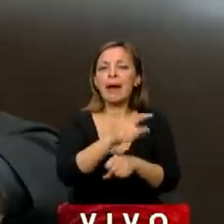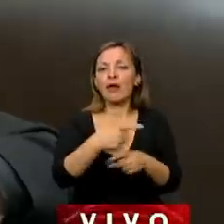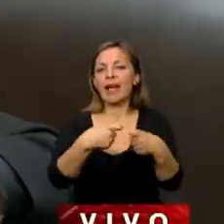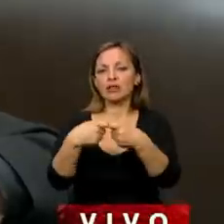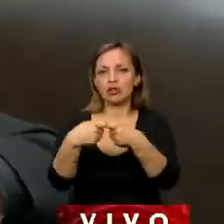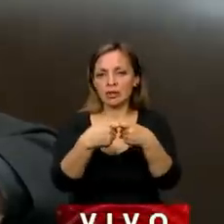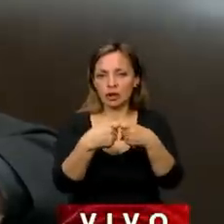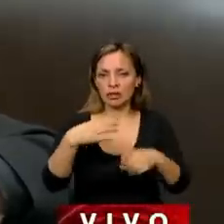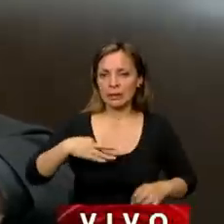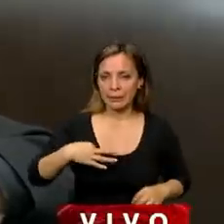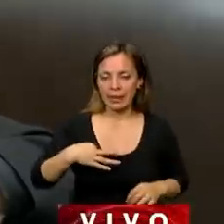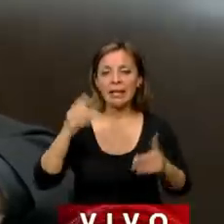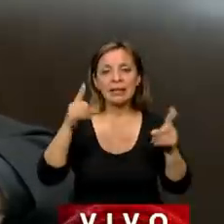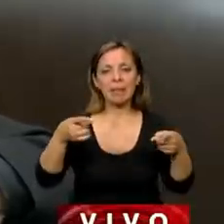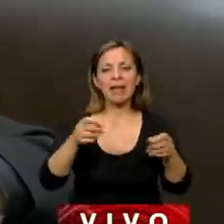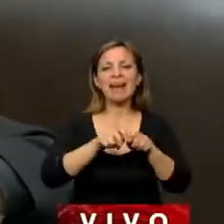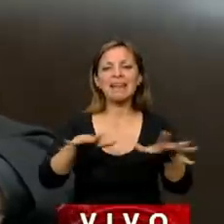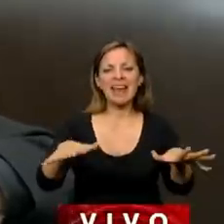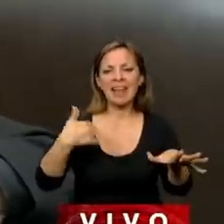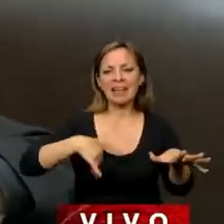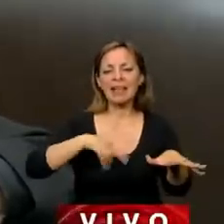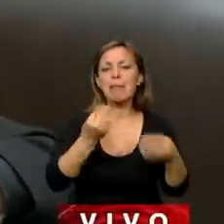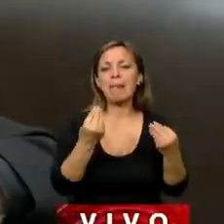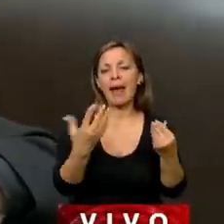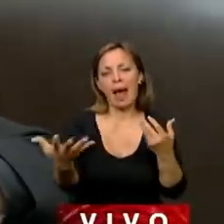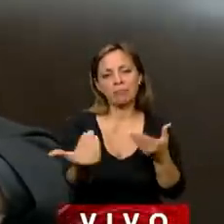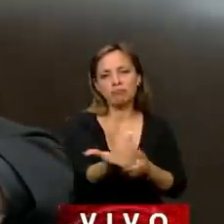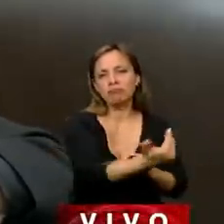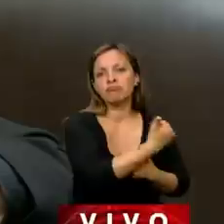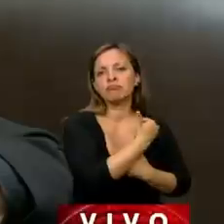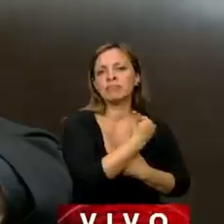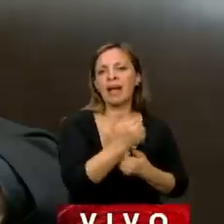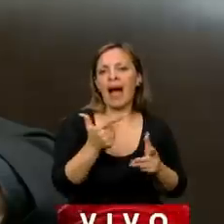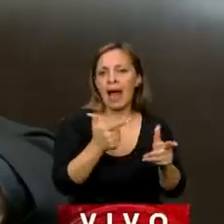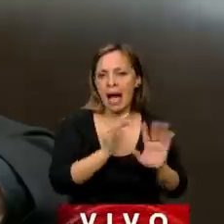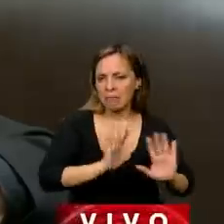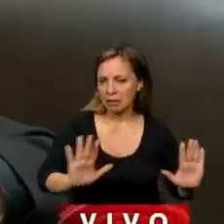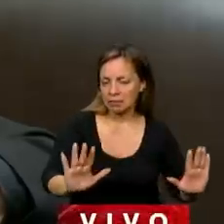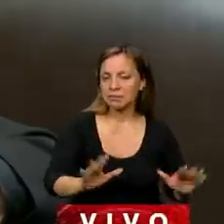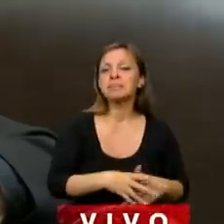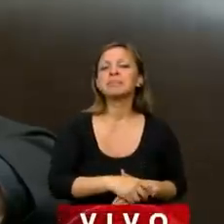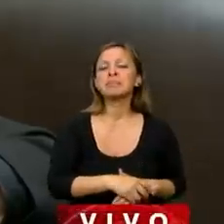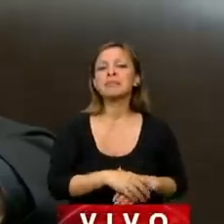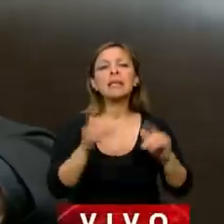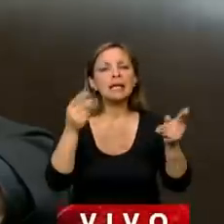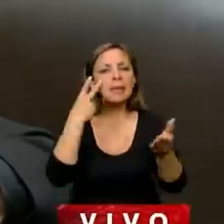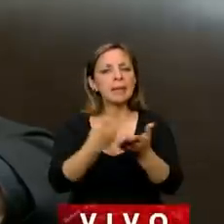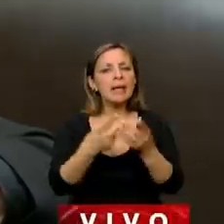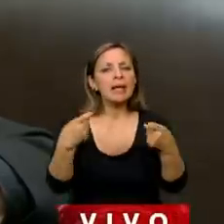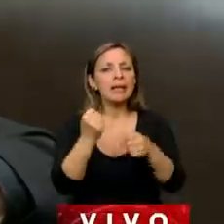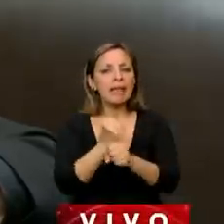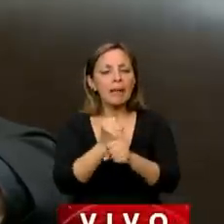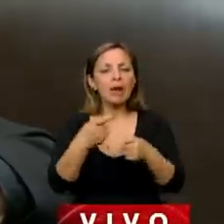la Red Argentina para el Desarme y particularmente me reservo la posibilidad de reconocer el trabajo de la